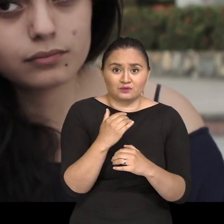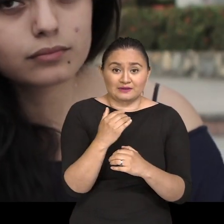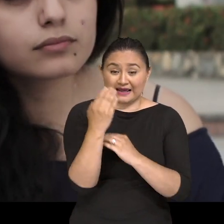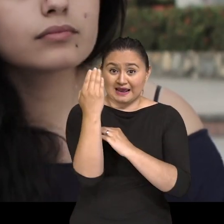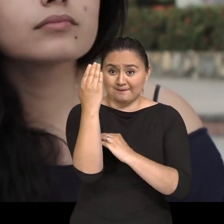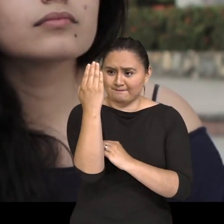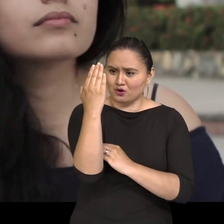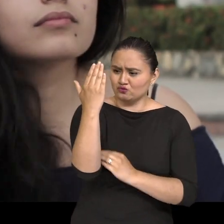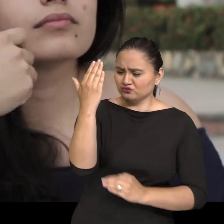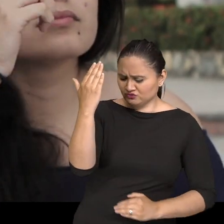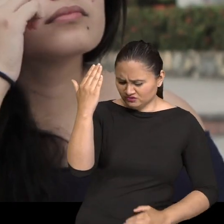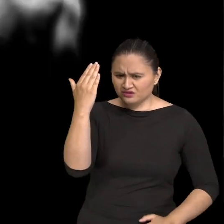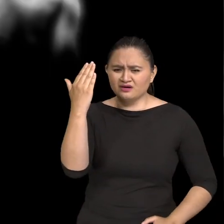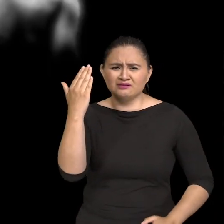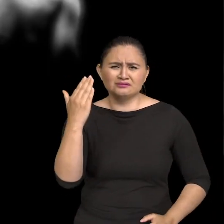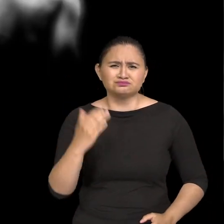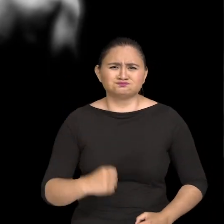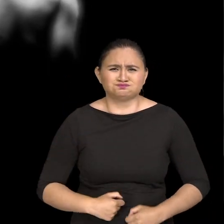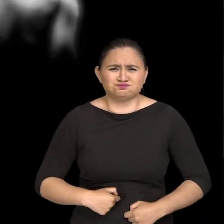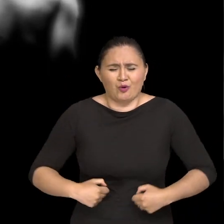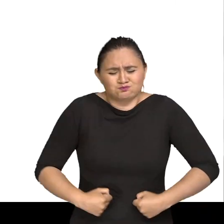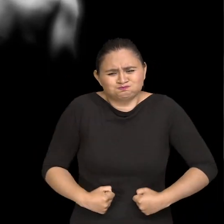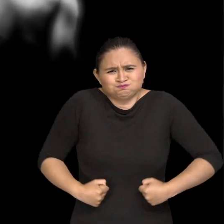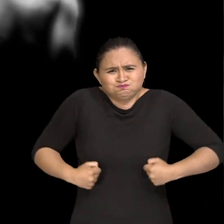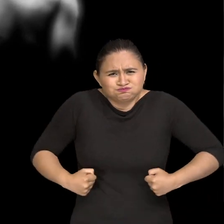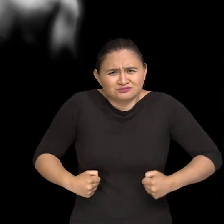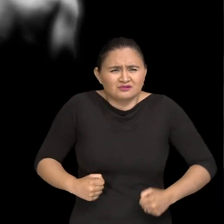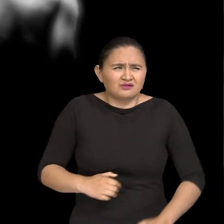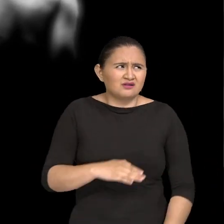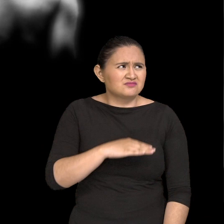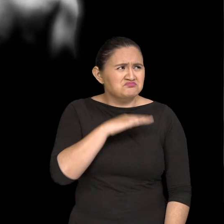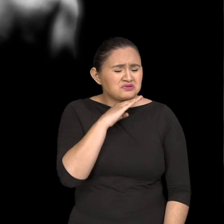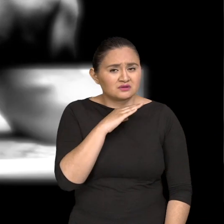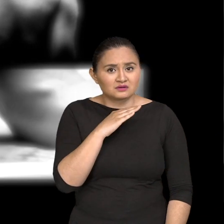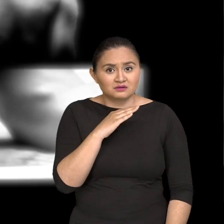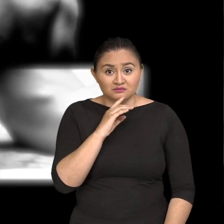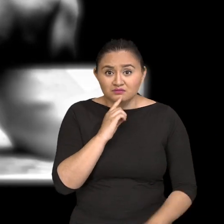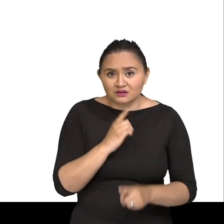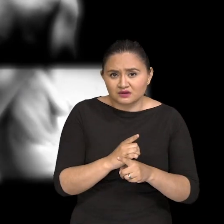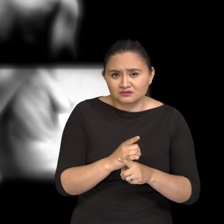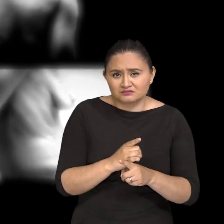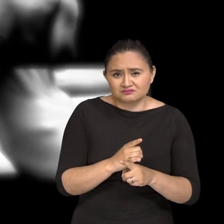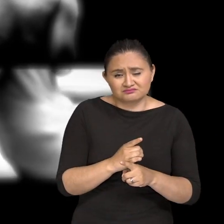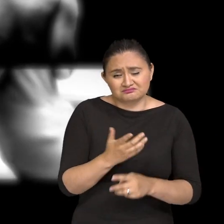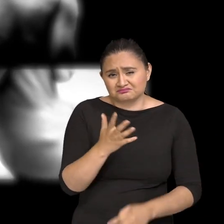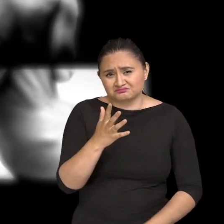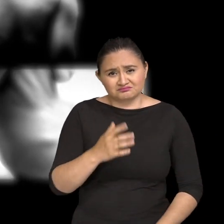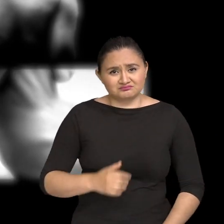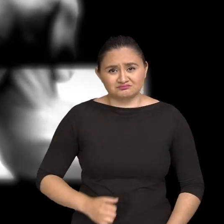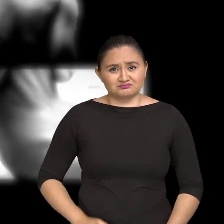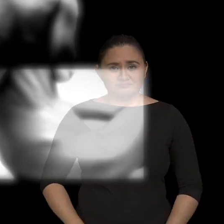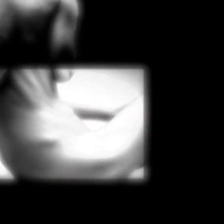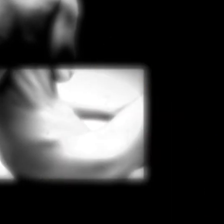espejo se ven o esté gordita sí pero no en realidad no lo están